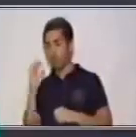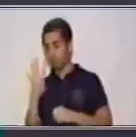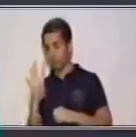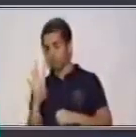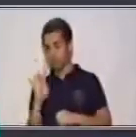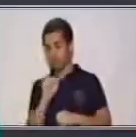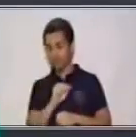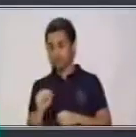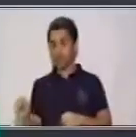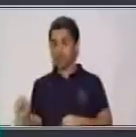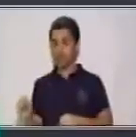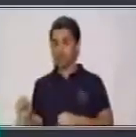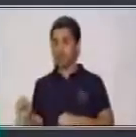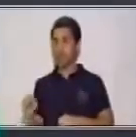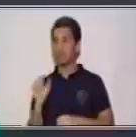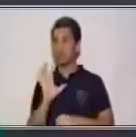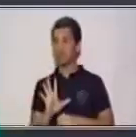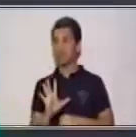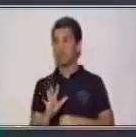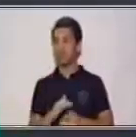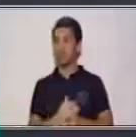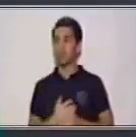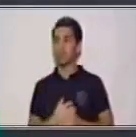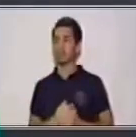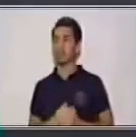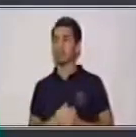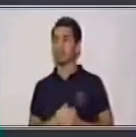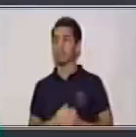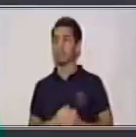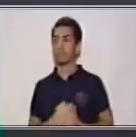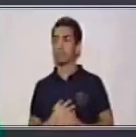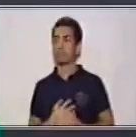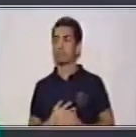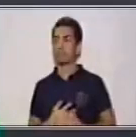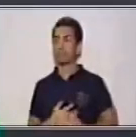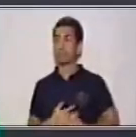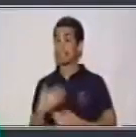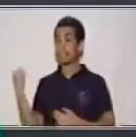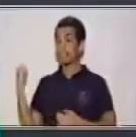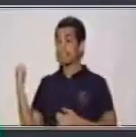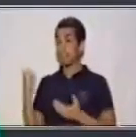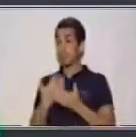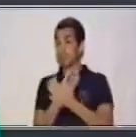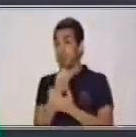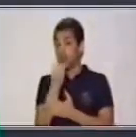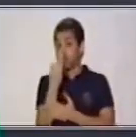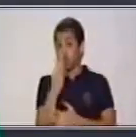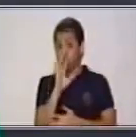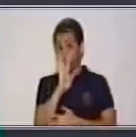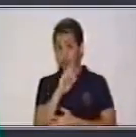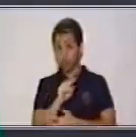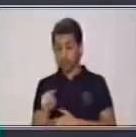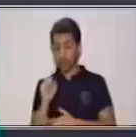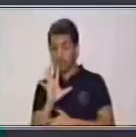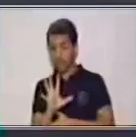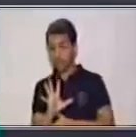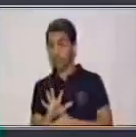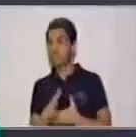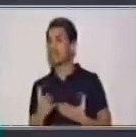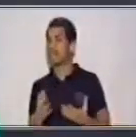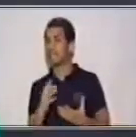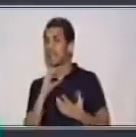Dividido 5. Este 4 quintos es